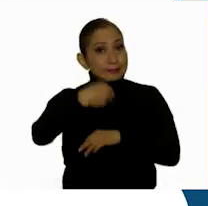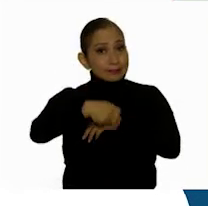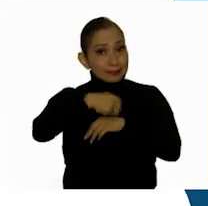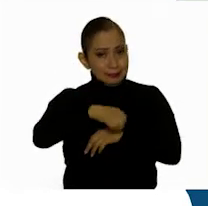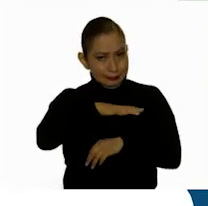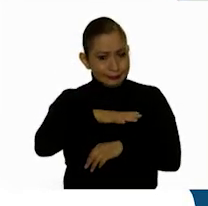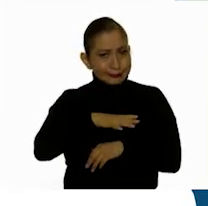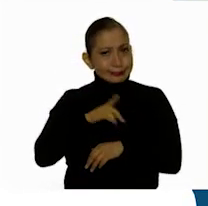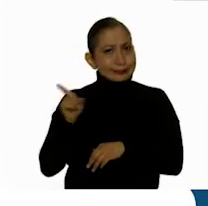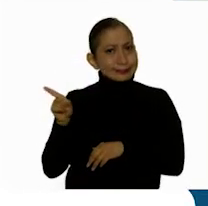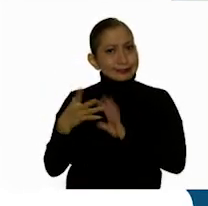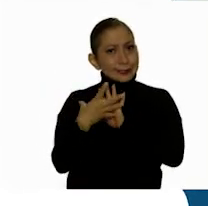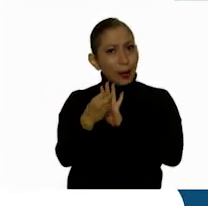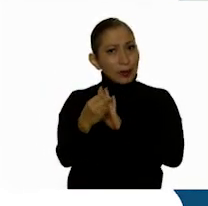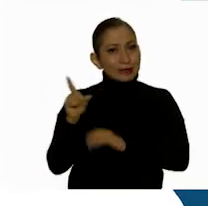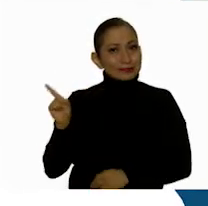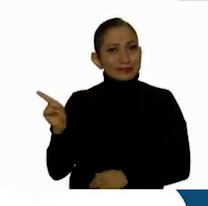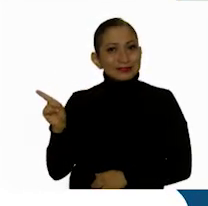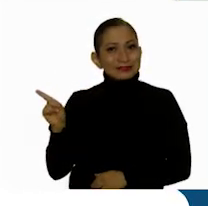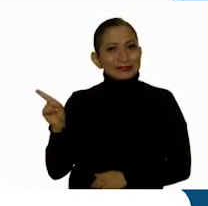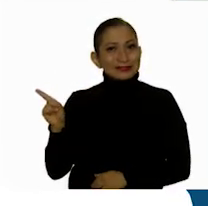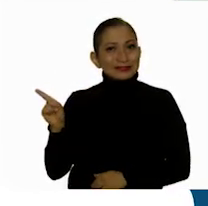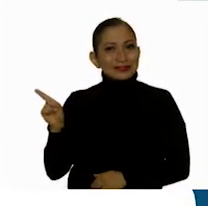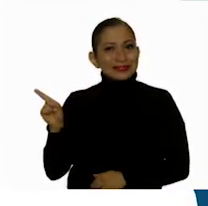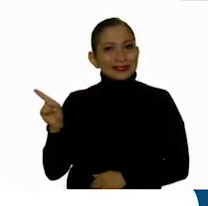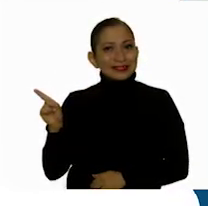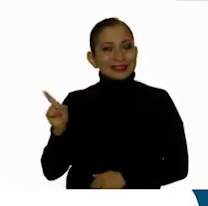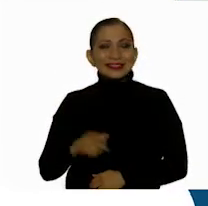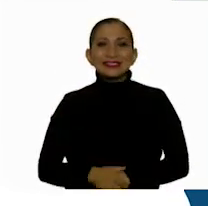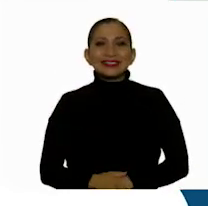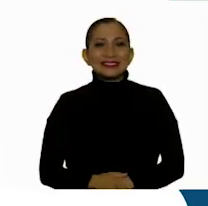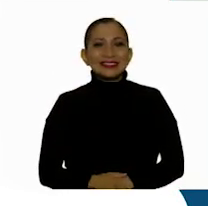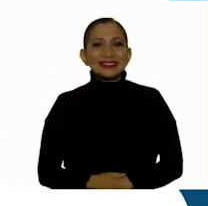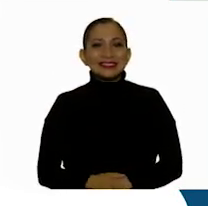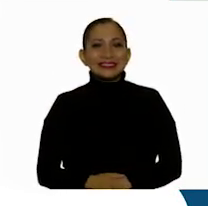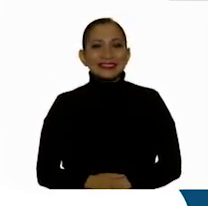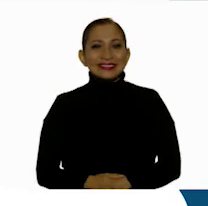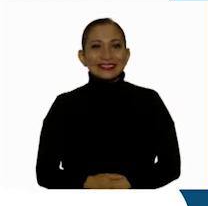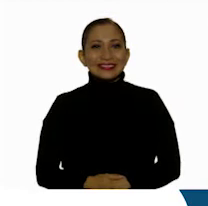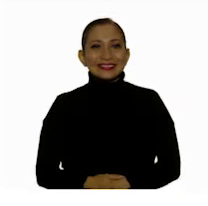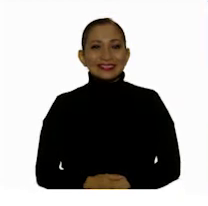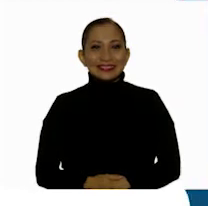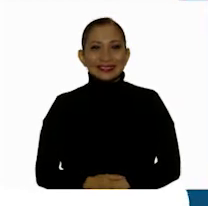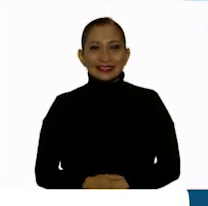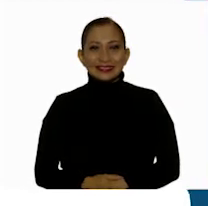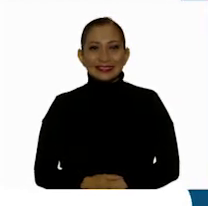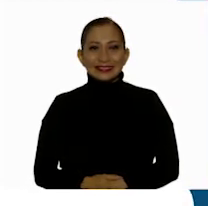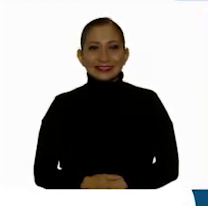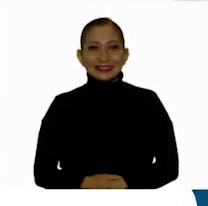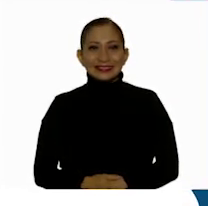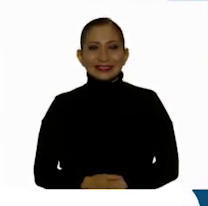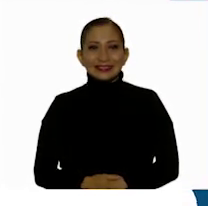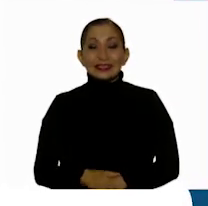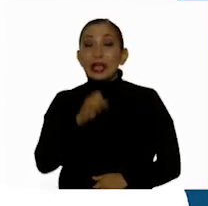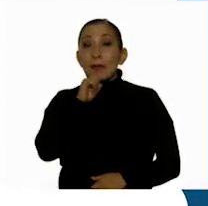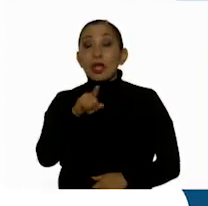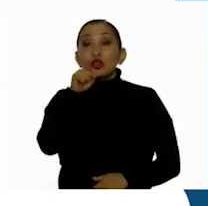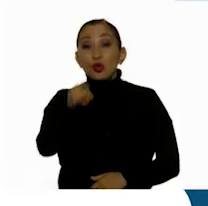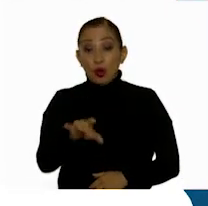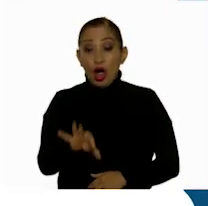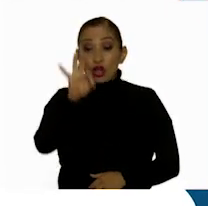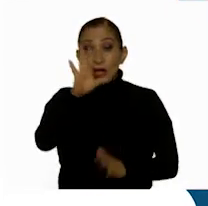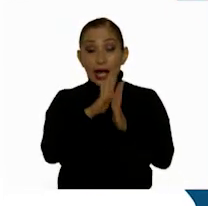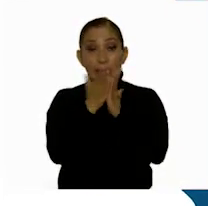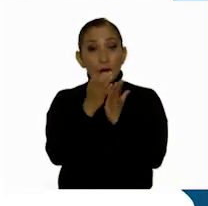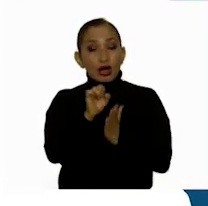teléfono 55 41 72 04 13 con 100 líneas. También puedes encontrar